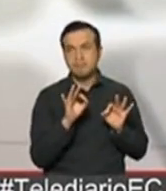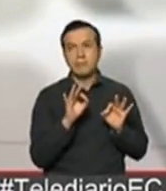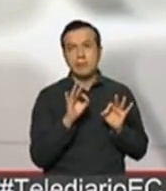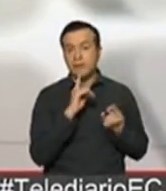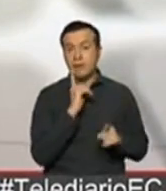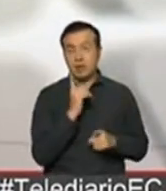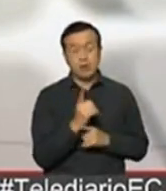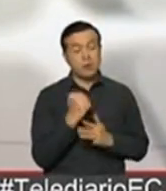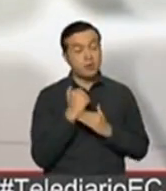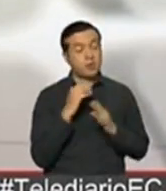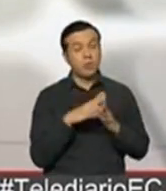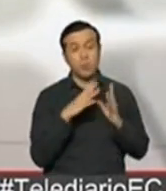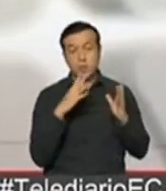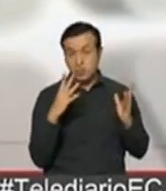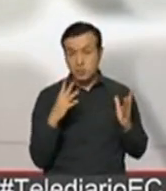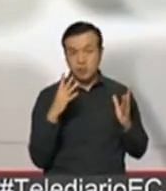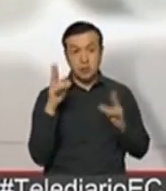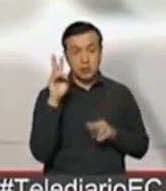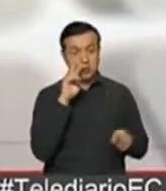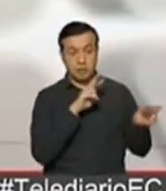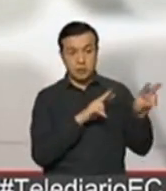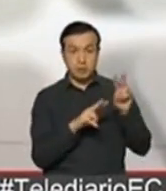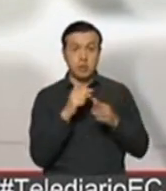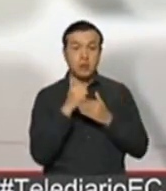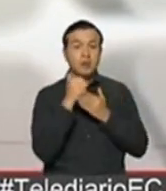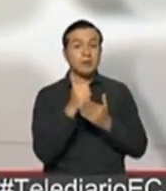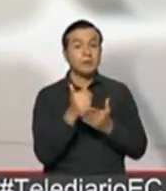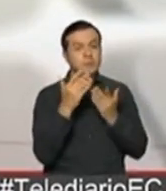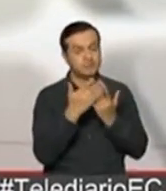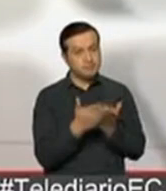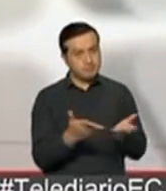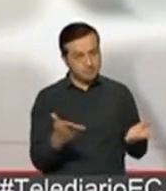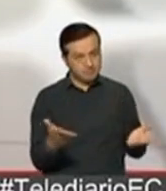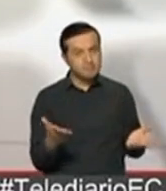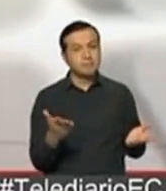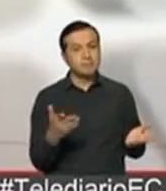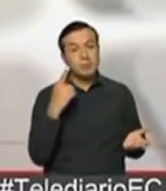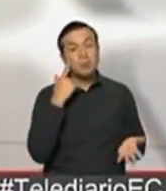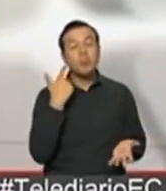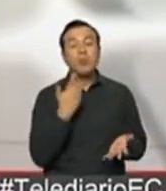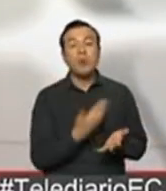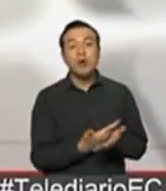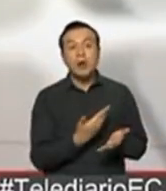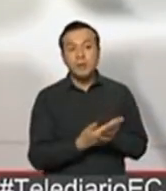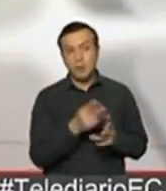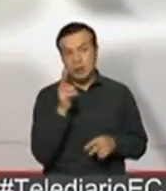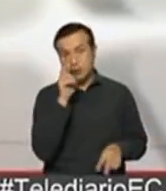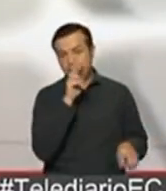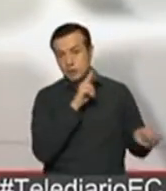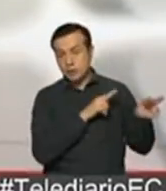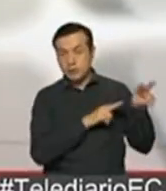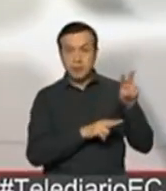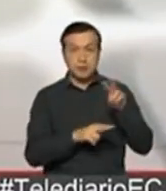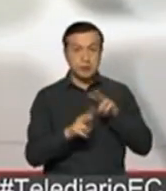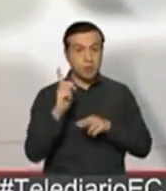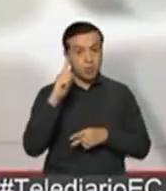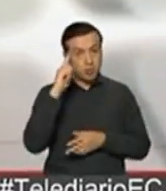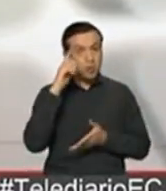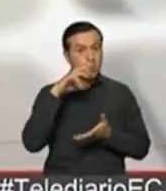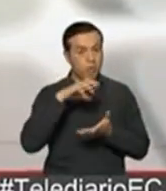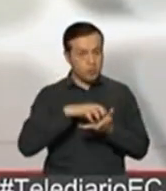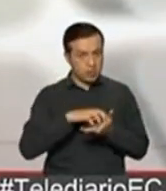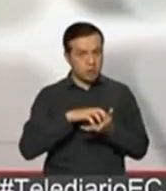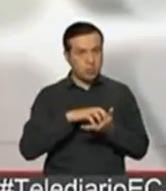y más bien justamente la evaluación lo que hace es mostrar esa presencia de un organismo